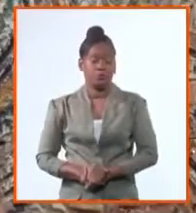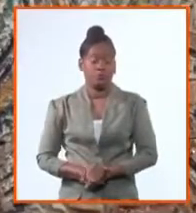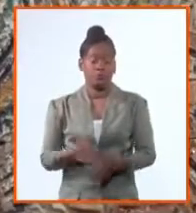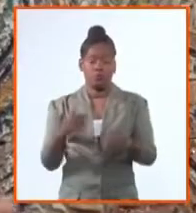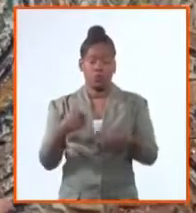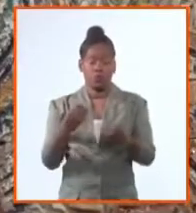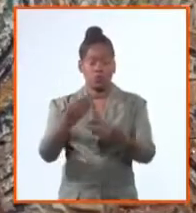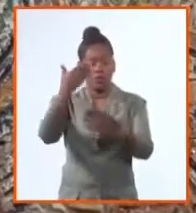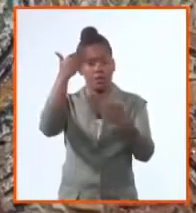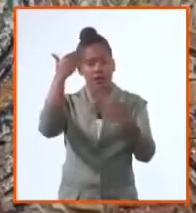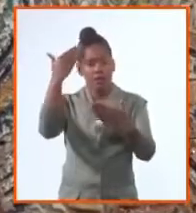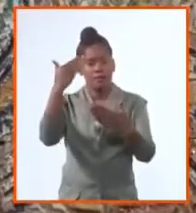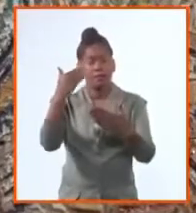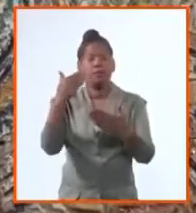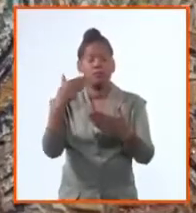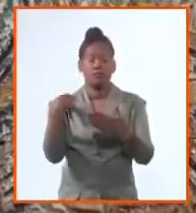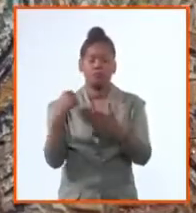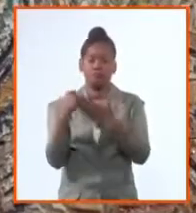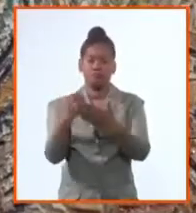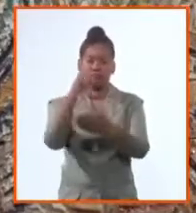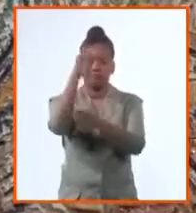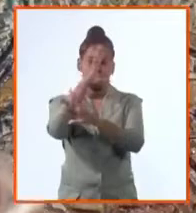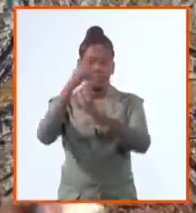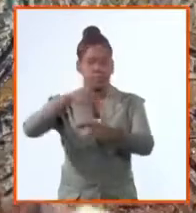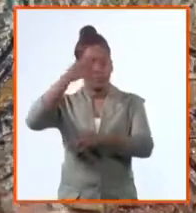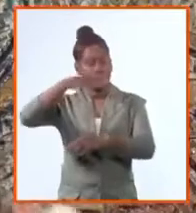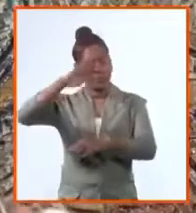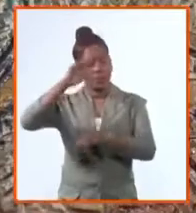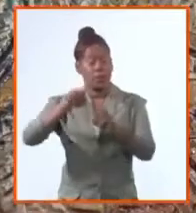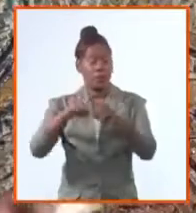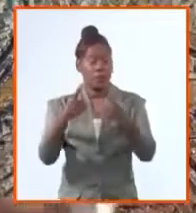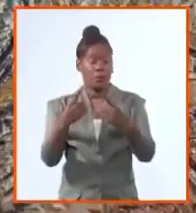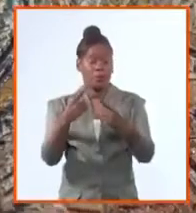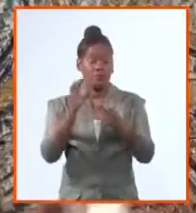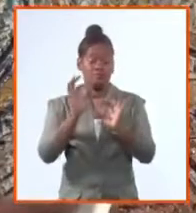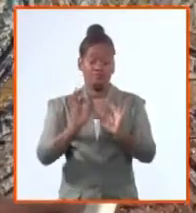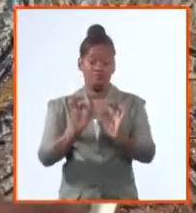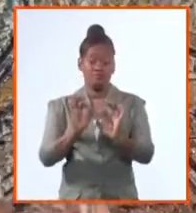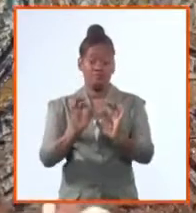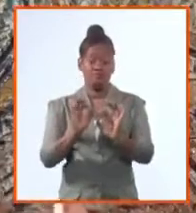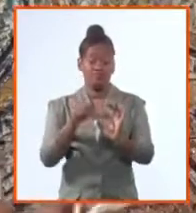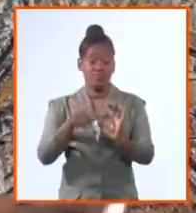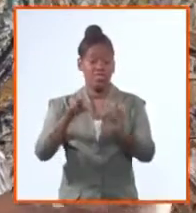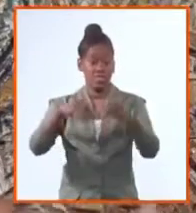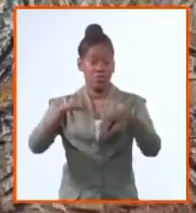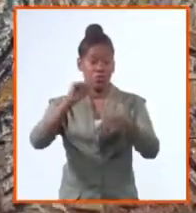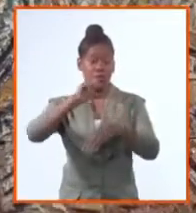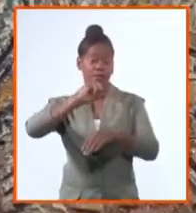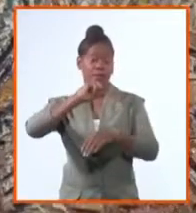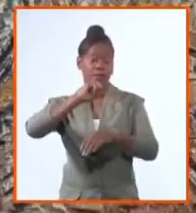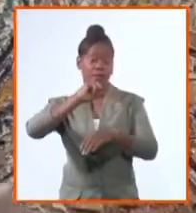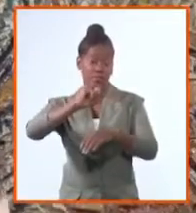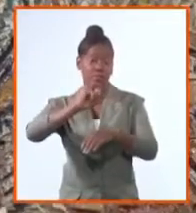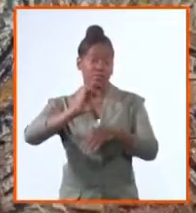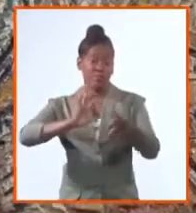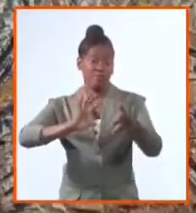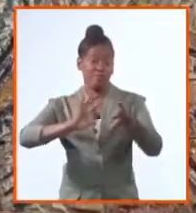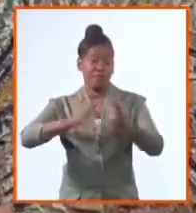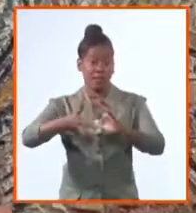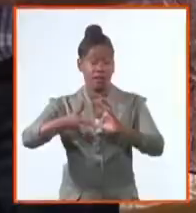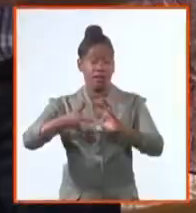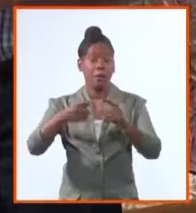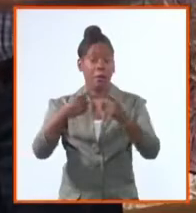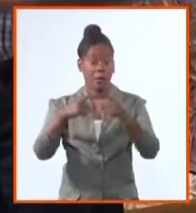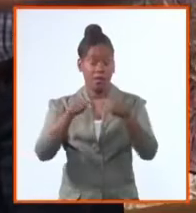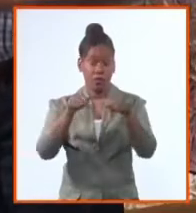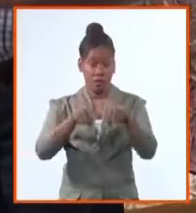sumamente agradecidos de cómo ha apoyado la ciencia cubana, sobre todo en este momento que es el que estamos viviendo, que es el más inmediato que